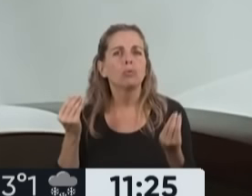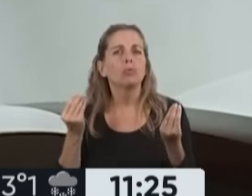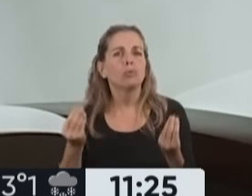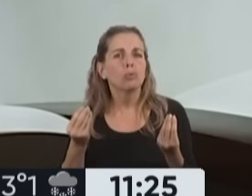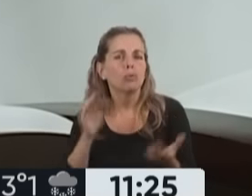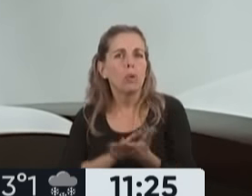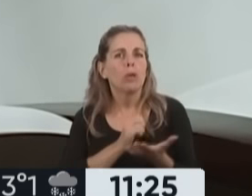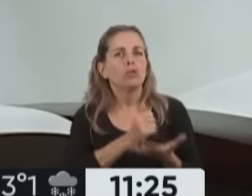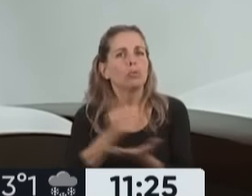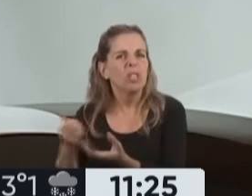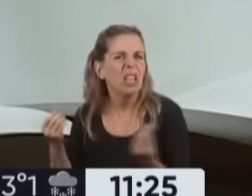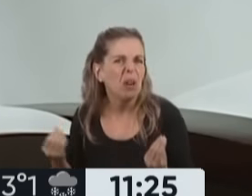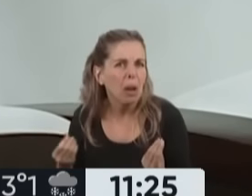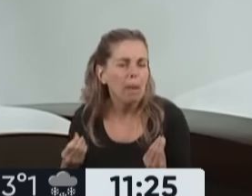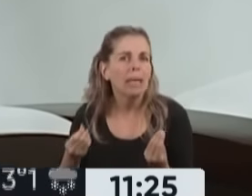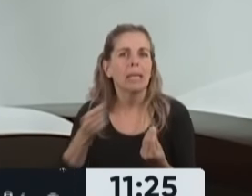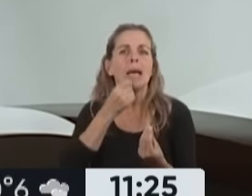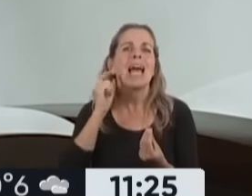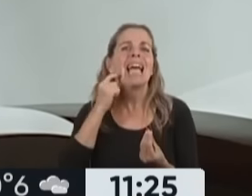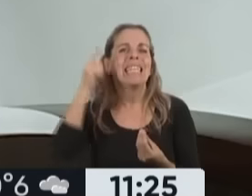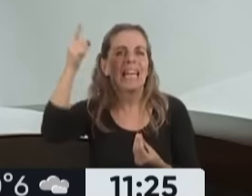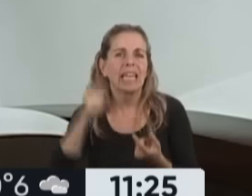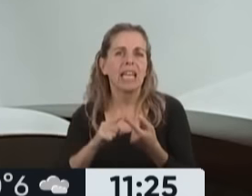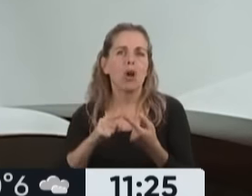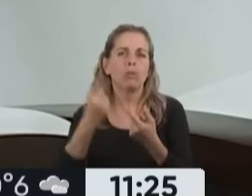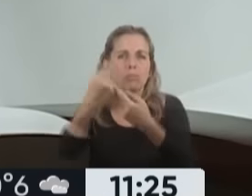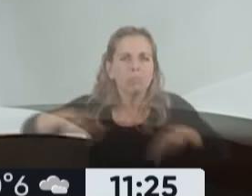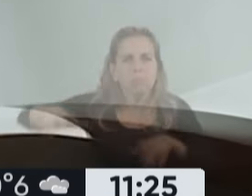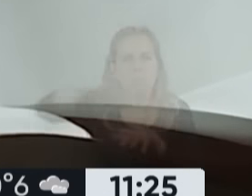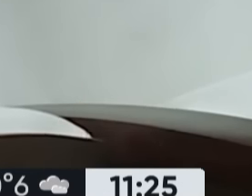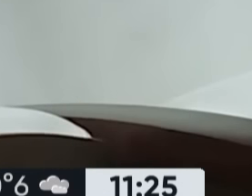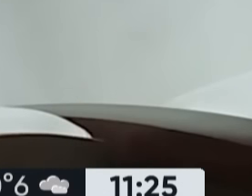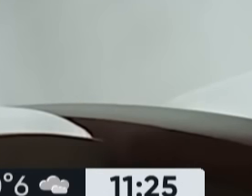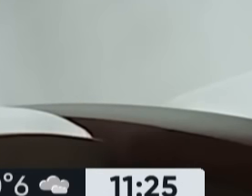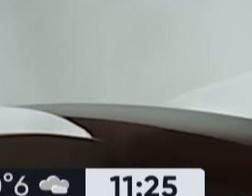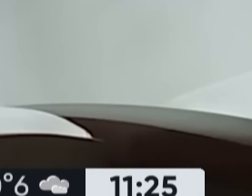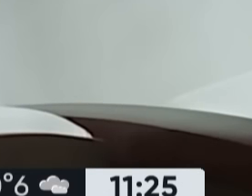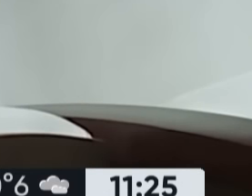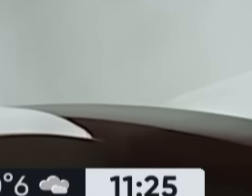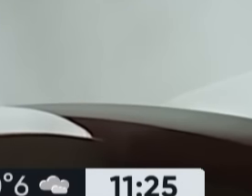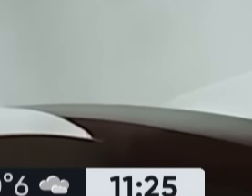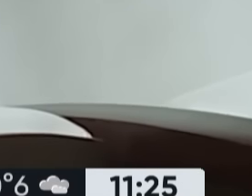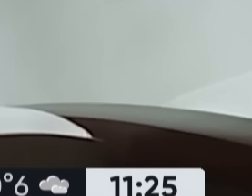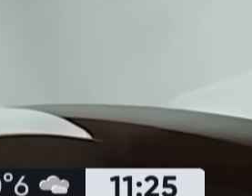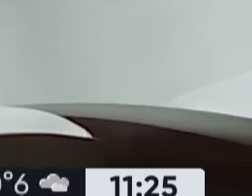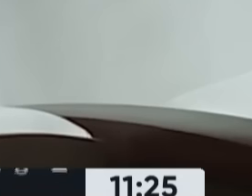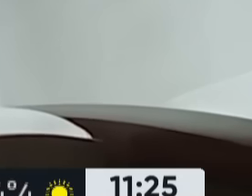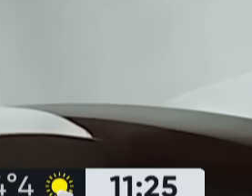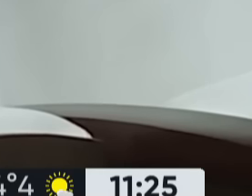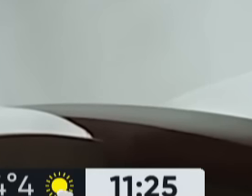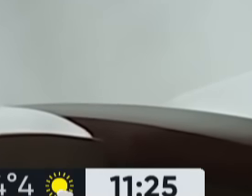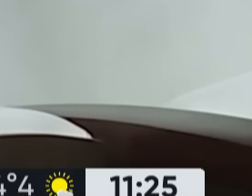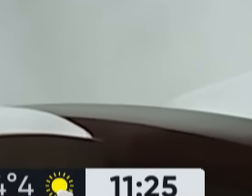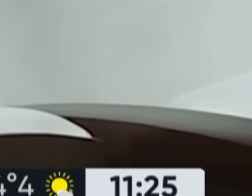en la costa del río Uruguay, hablo de Gualeguaychú, de Concordia, también de Paso de los Libres. El gobierno además tiene previsto alguna medida de seguridad